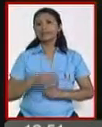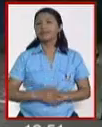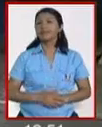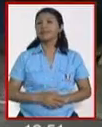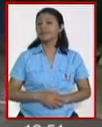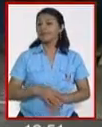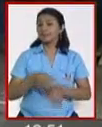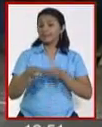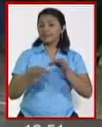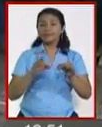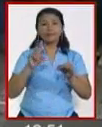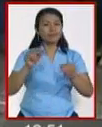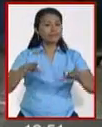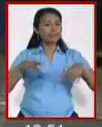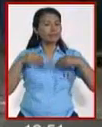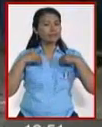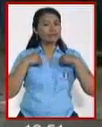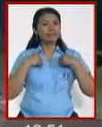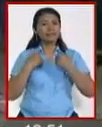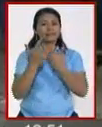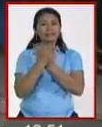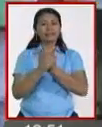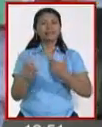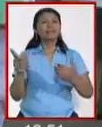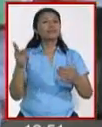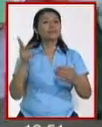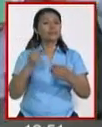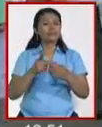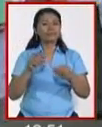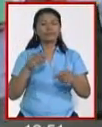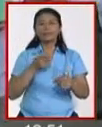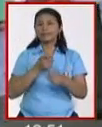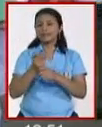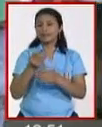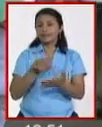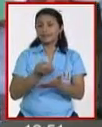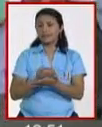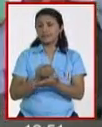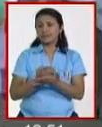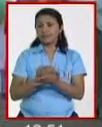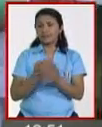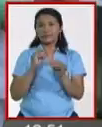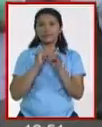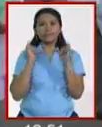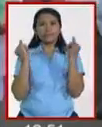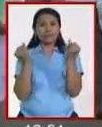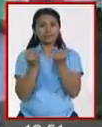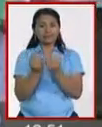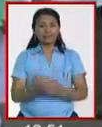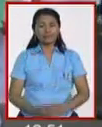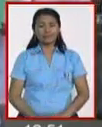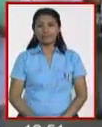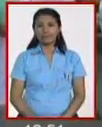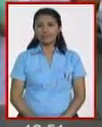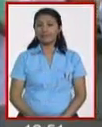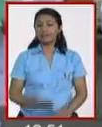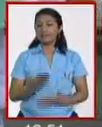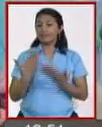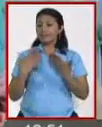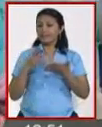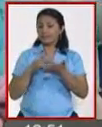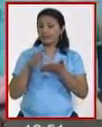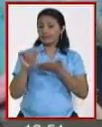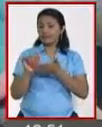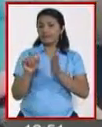Asimismo, indicaron que no aceptarán la libre afiliación mientras perjudique la estabilidad económica de esta institución. Hay el anteproyecto de